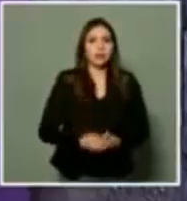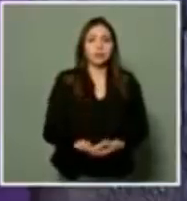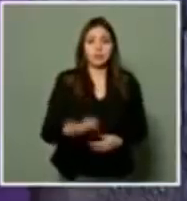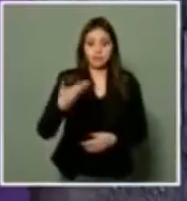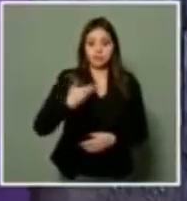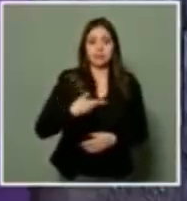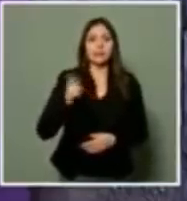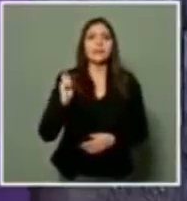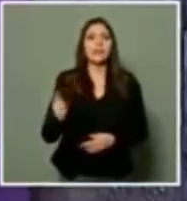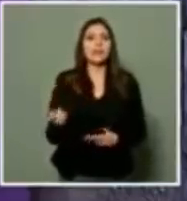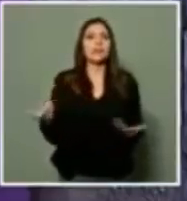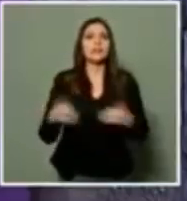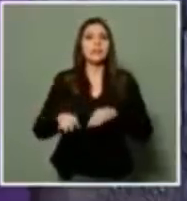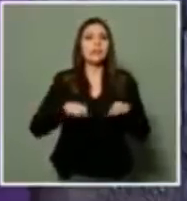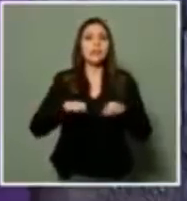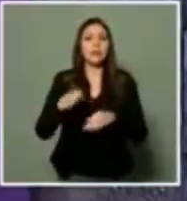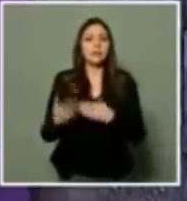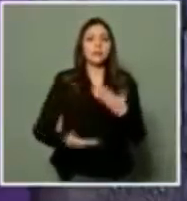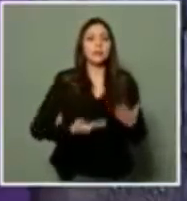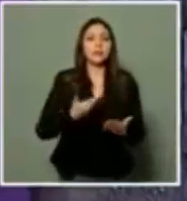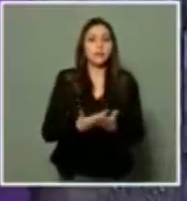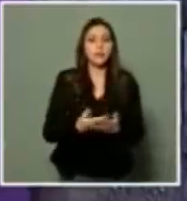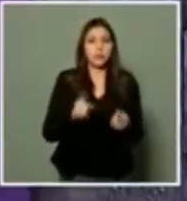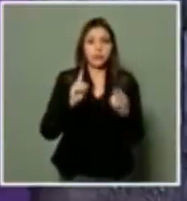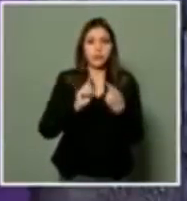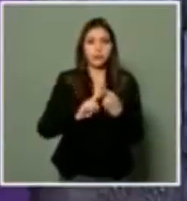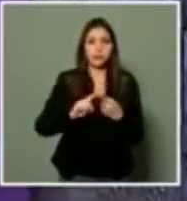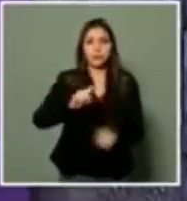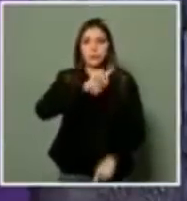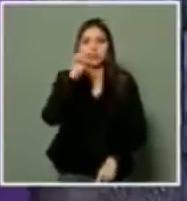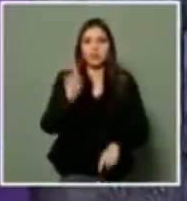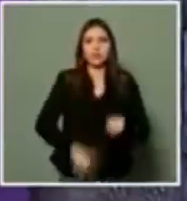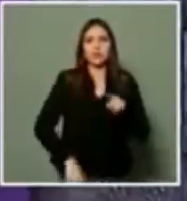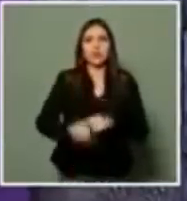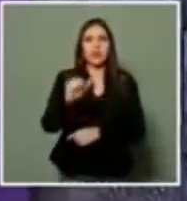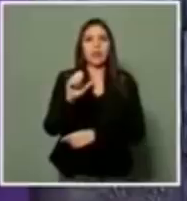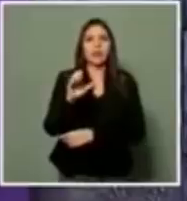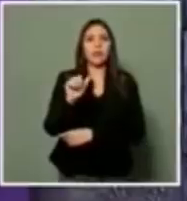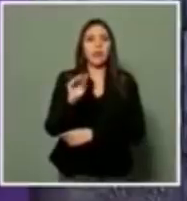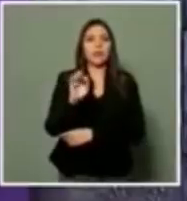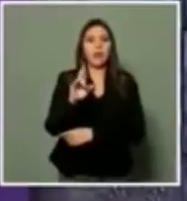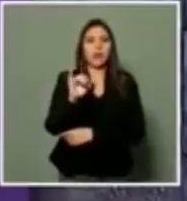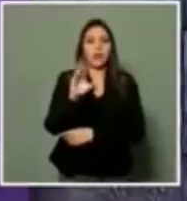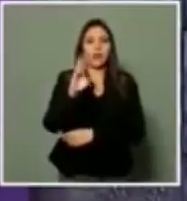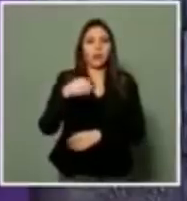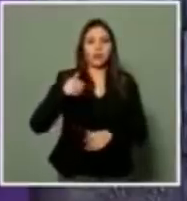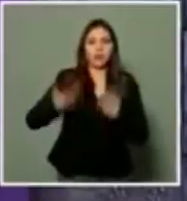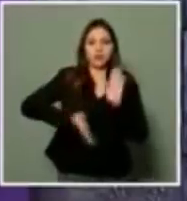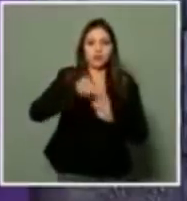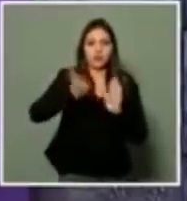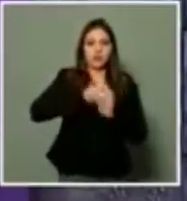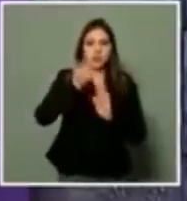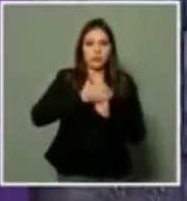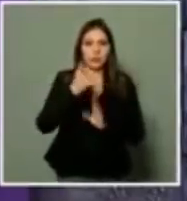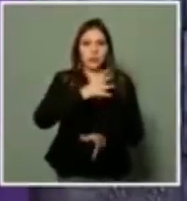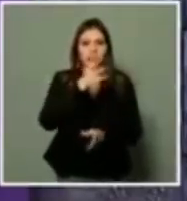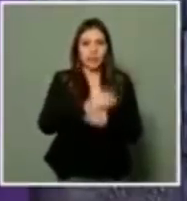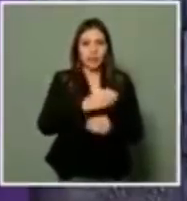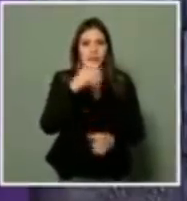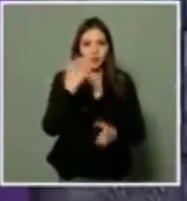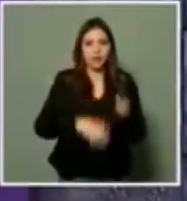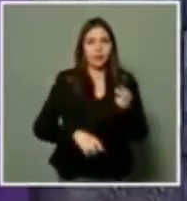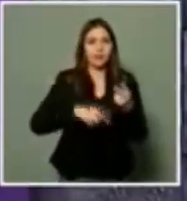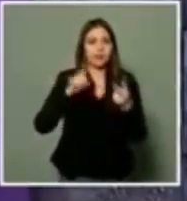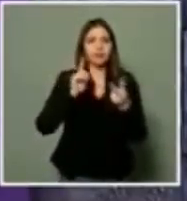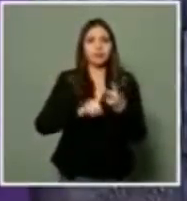para revertir eso? Número uno, voy a terminar el acuaférico. Número dos, voy a construir hasta 500 pozos de